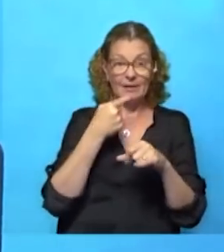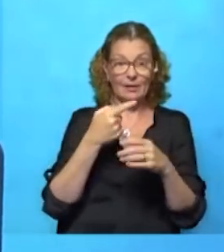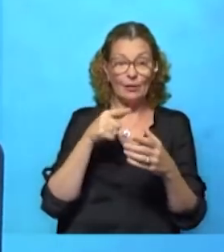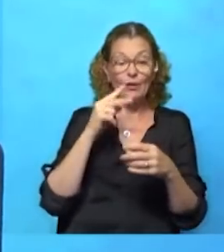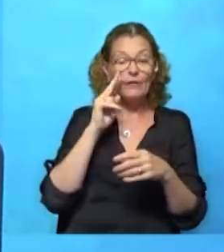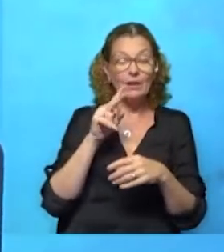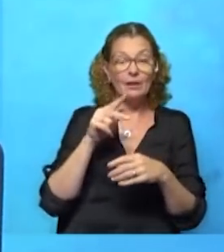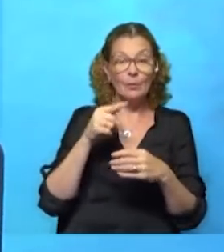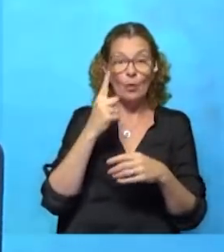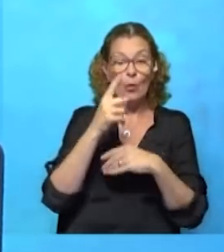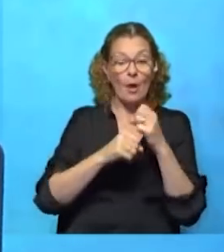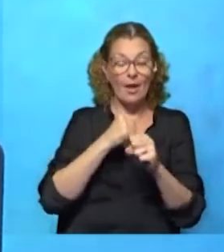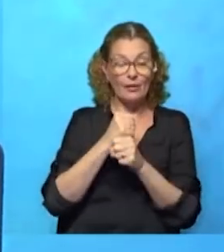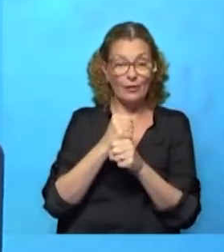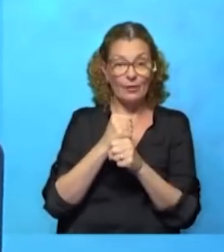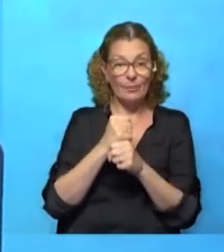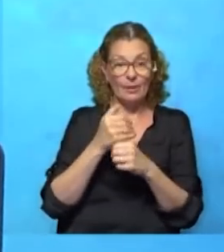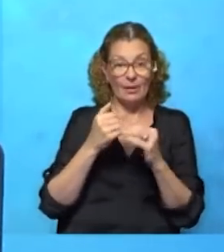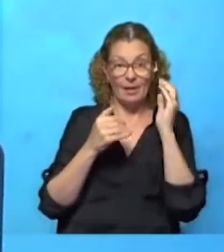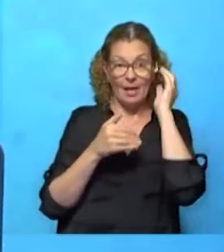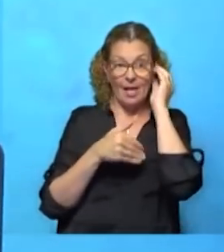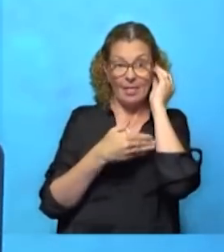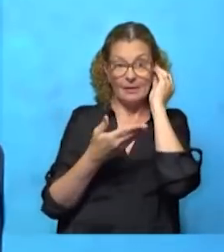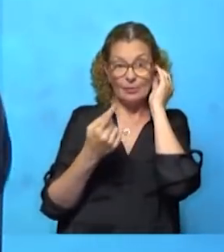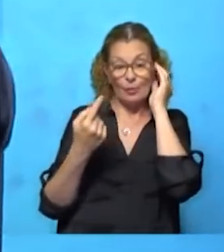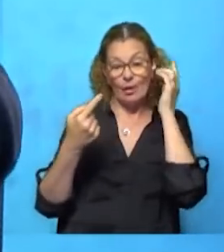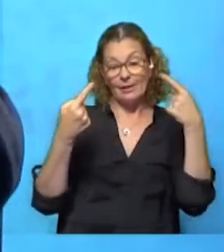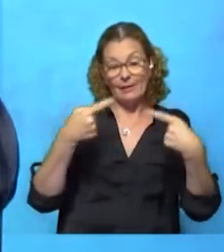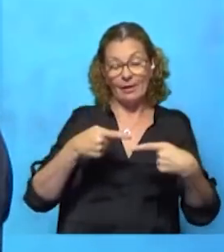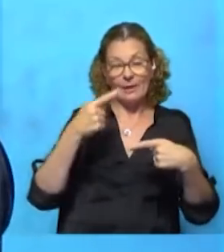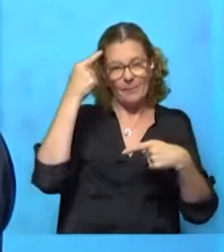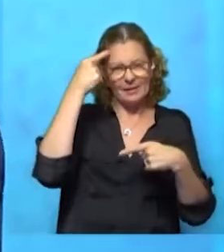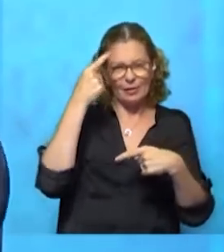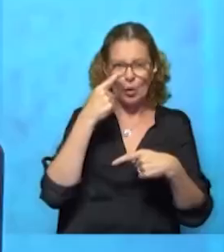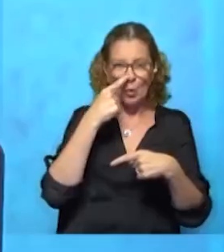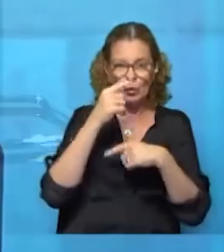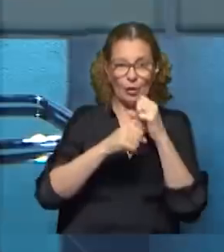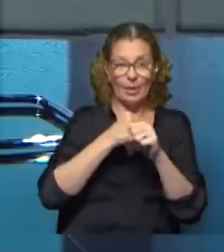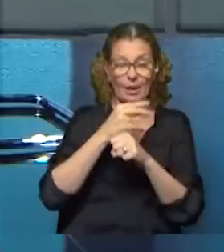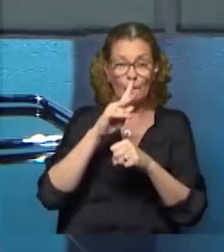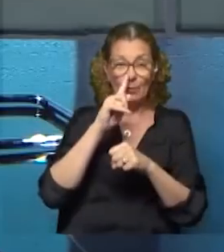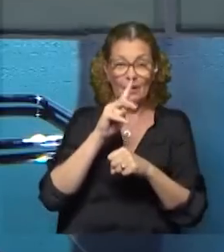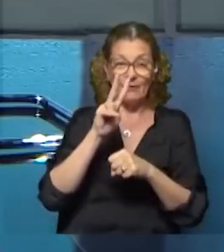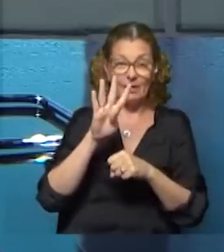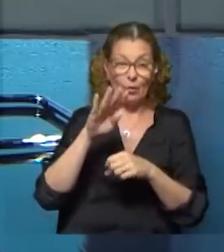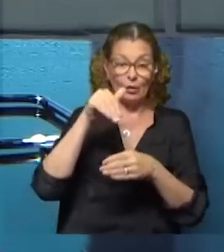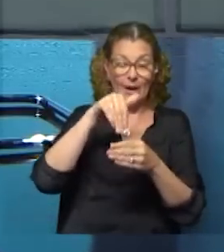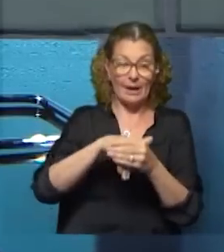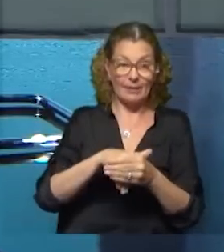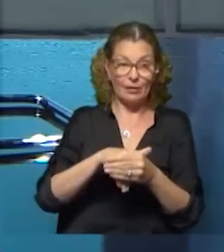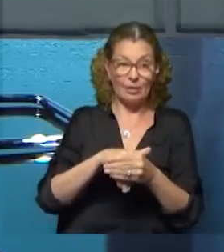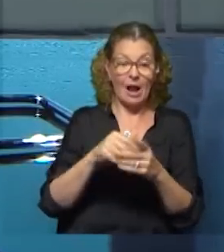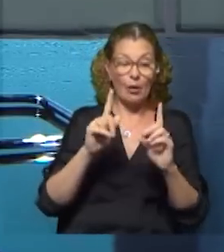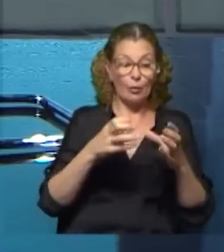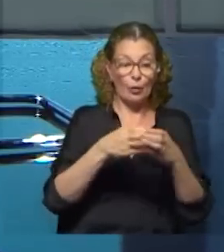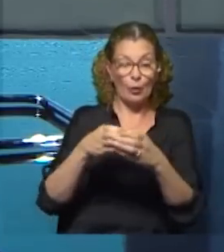que viene siendo un año donde se ha adelantado también el debate pensando ya en junio del 2024 las internas y donde algunos partidos